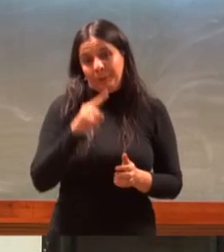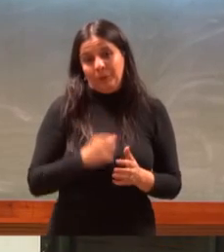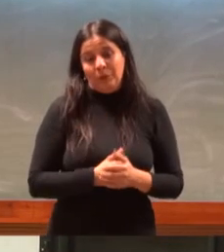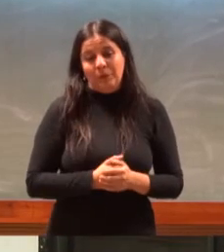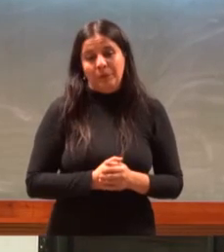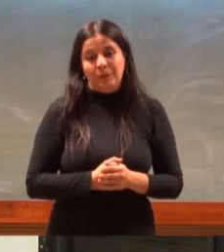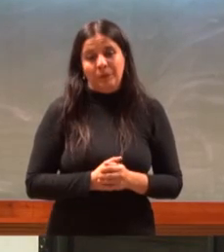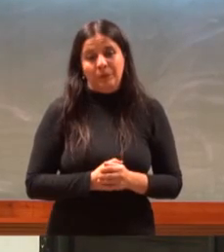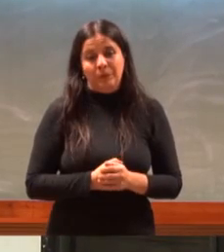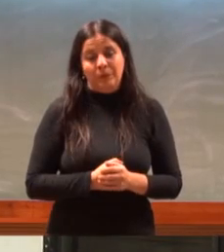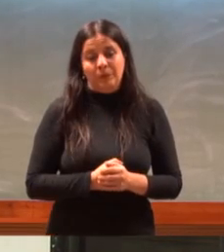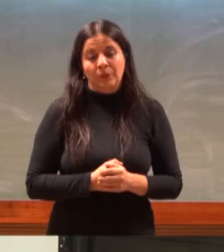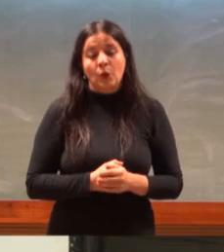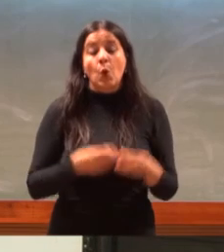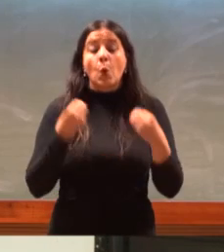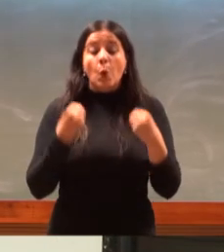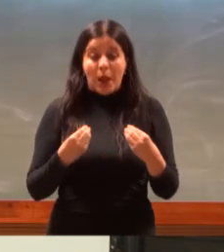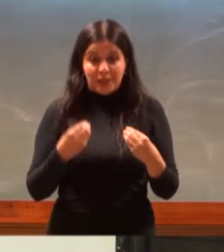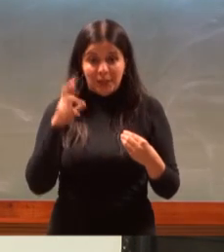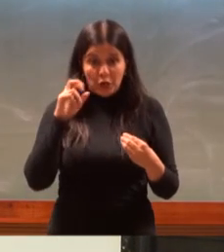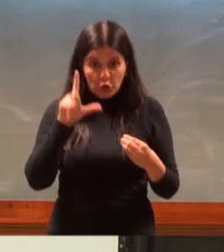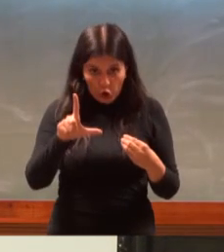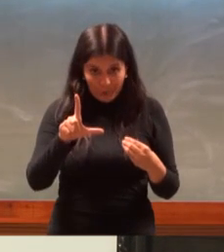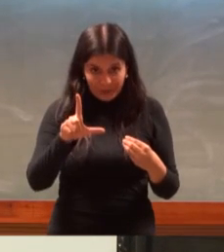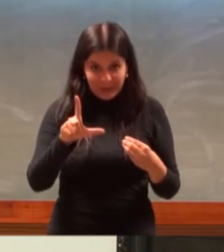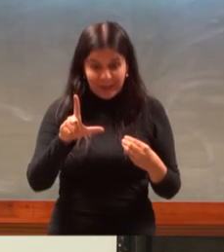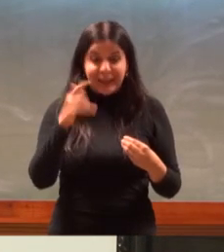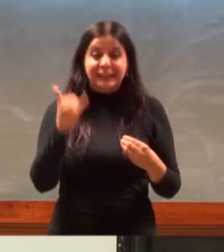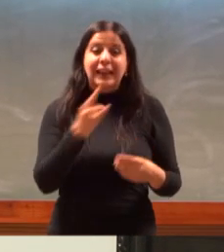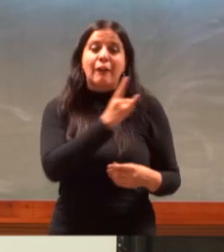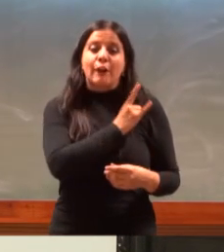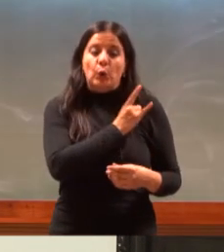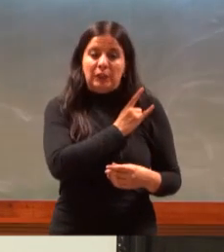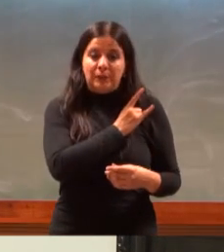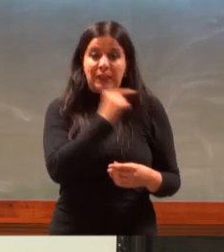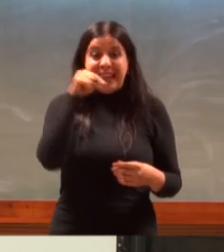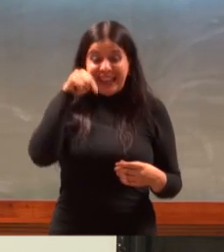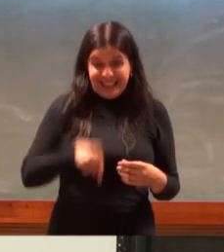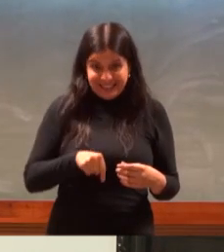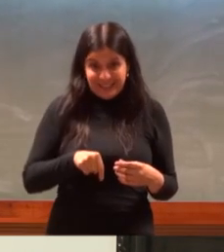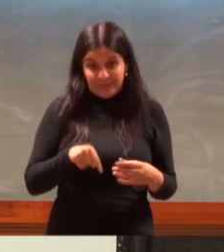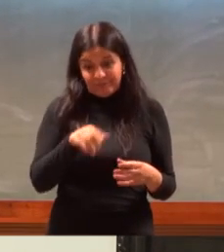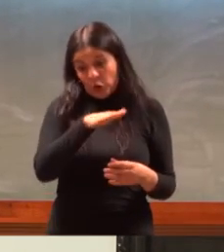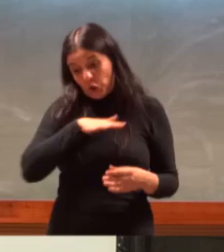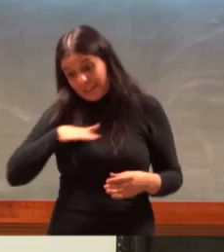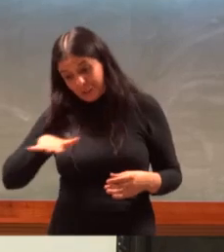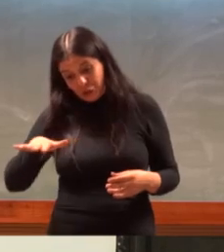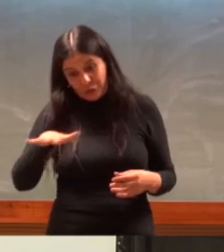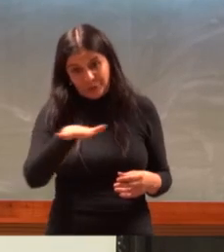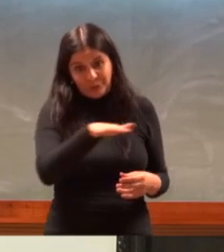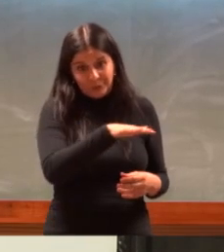la siguiente Cuál es el rol que tendría la facultad en este contexto de universidad y rectorado